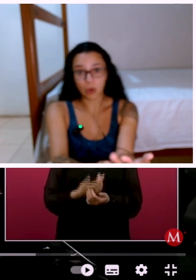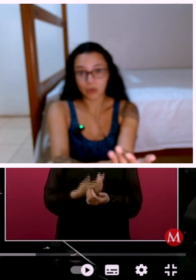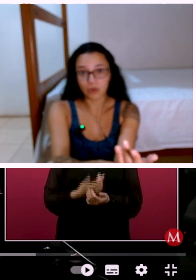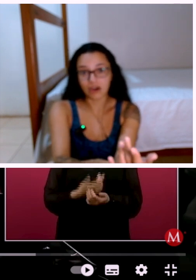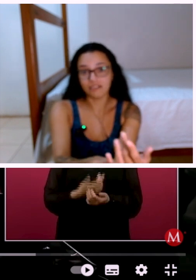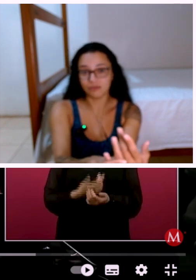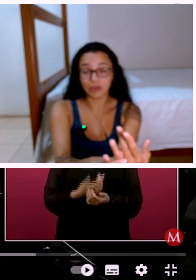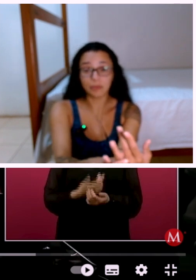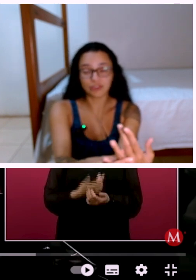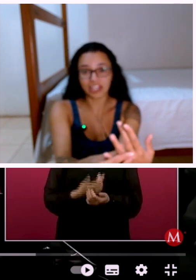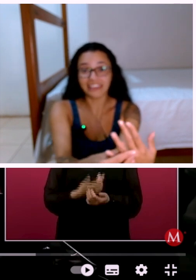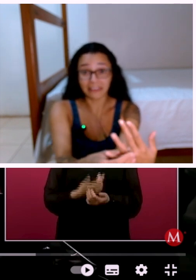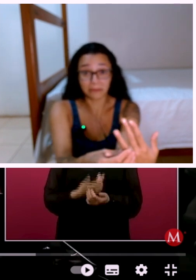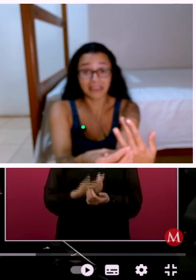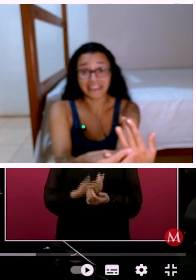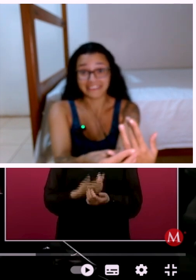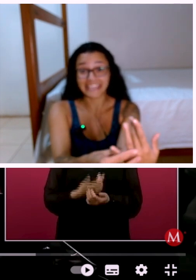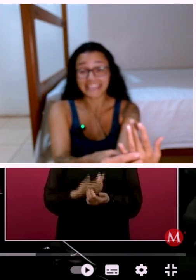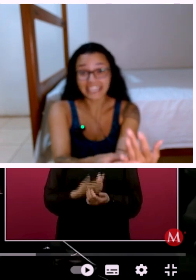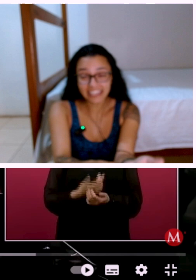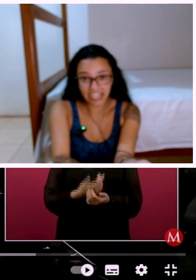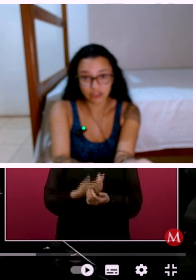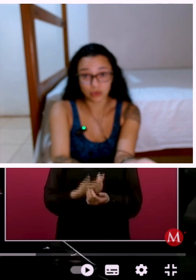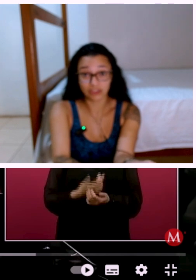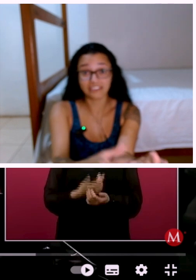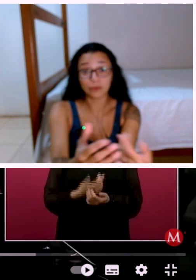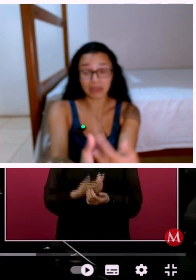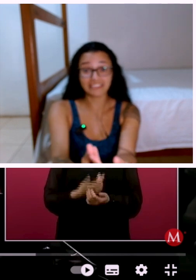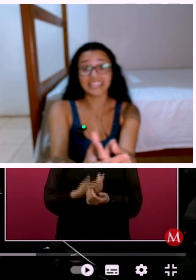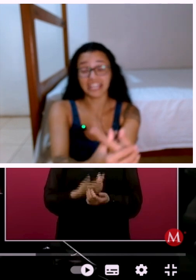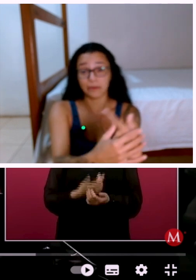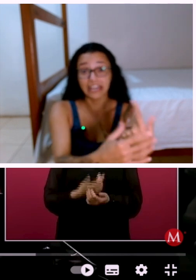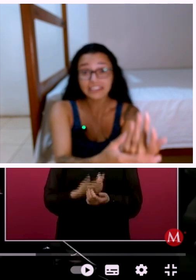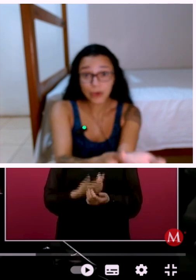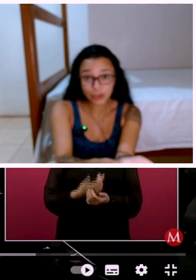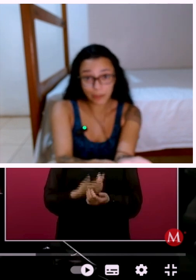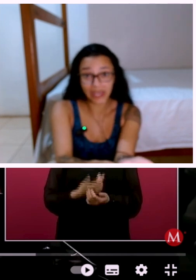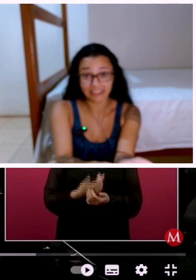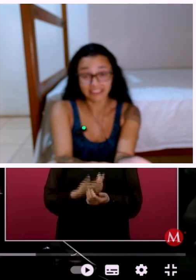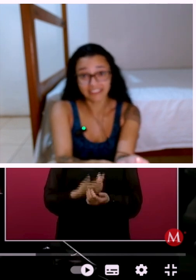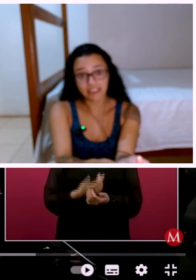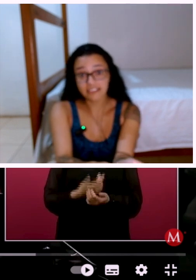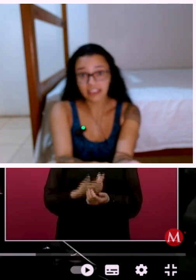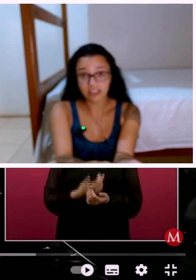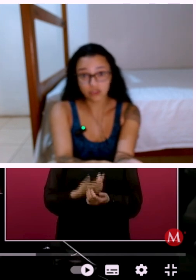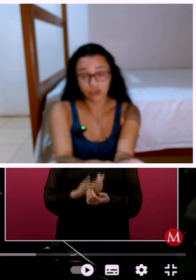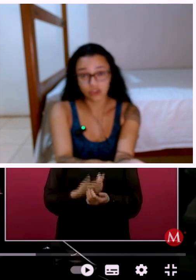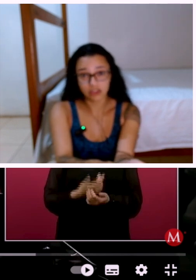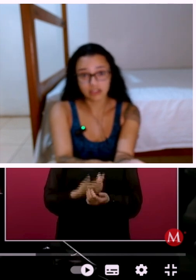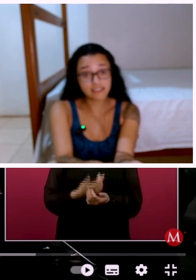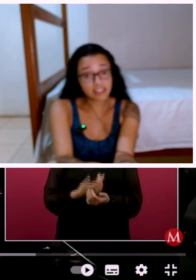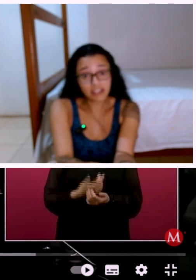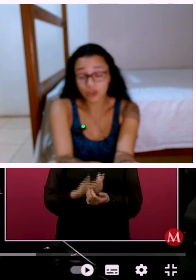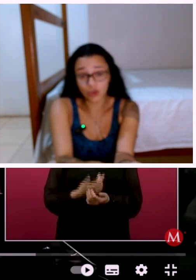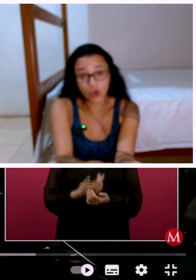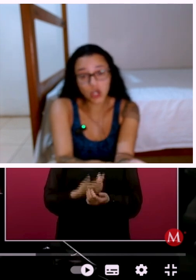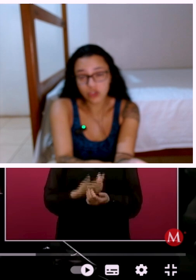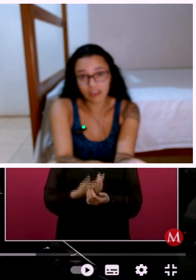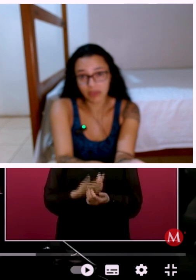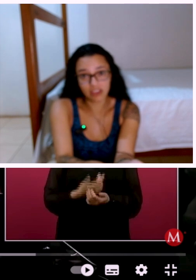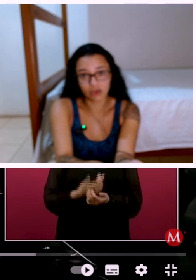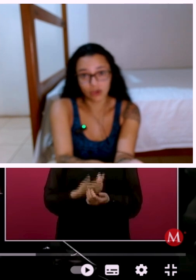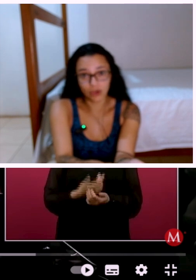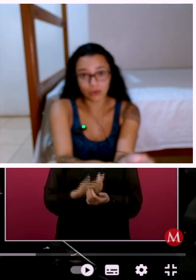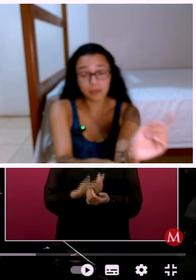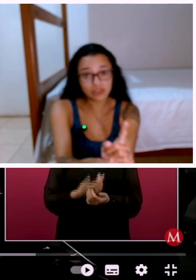es como una persona que debía de entender de las cosas aún más que quiere hablar de otro país dice eso ni siquiera no